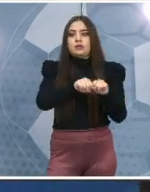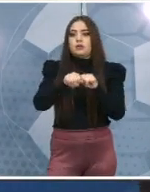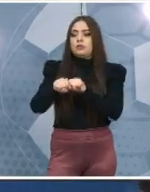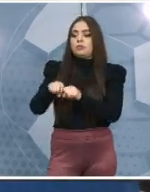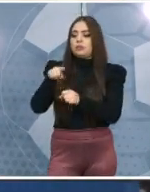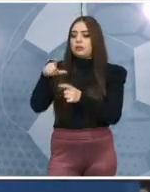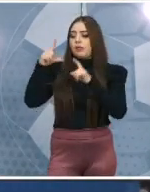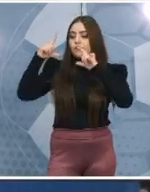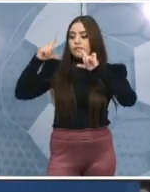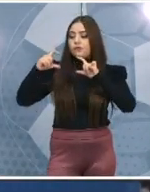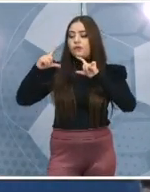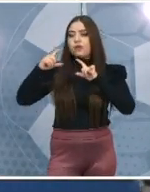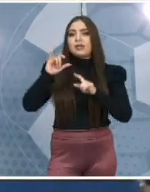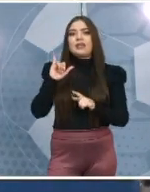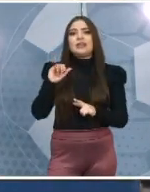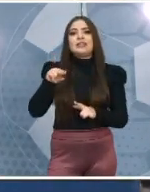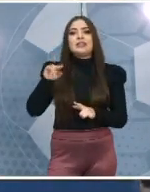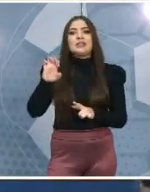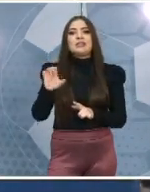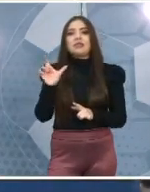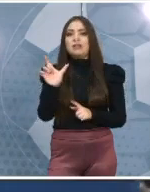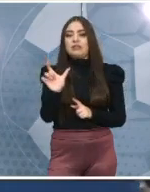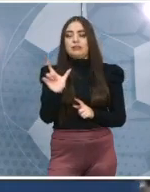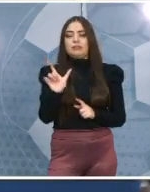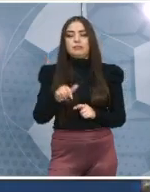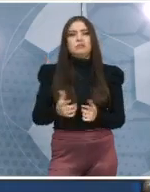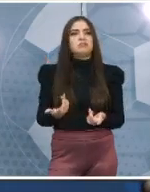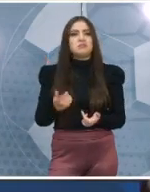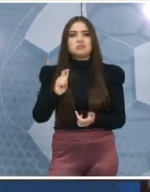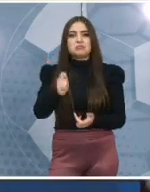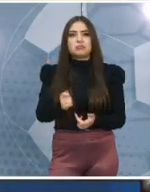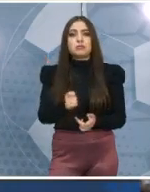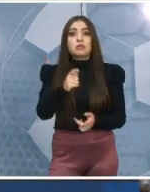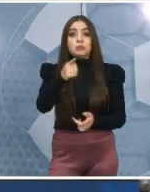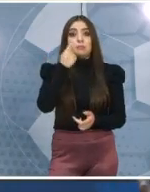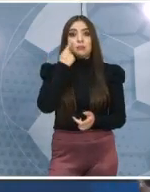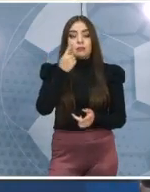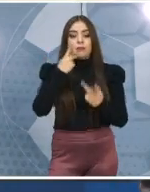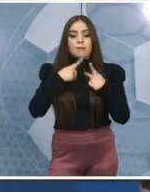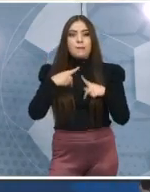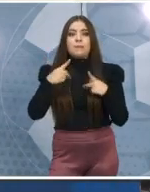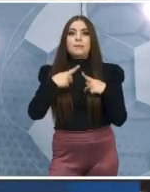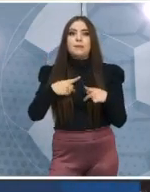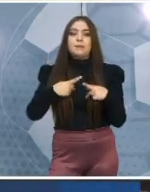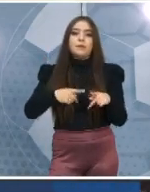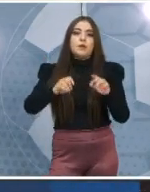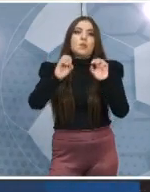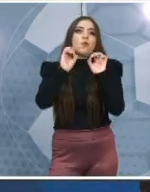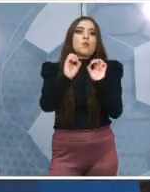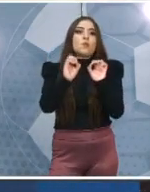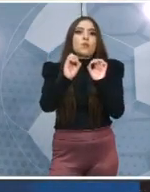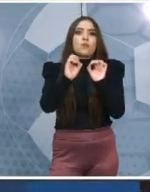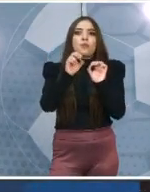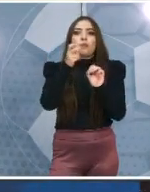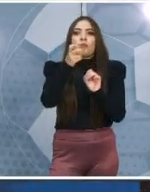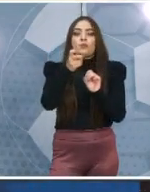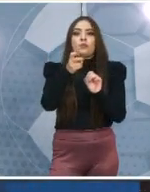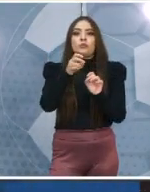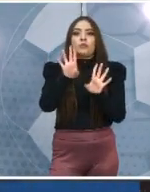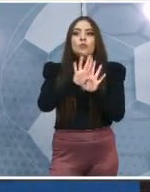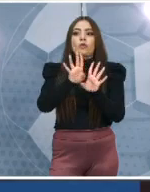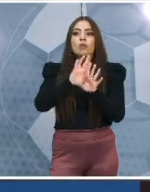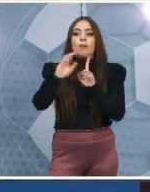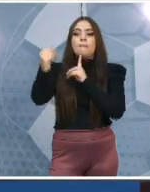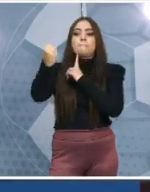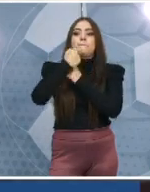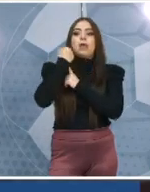lector. ¿Y esto qué ocasiona? Que las personas o los ciudadanos que recibieron esa agresión, pues no denuncien. ¿Por